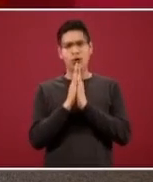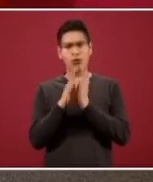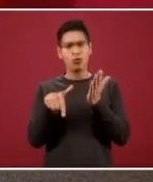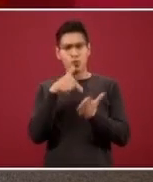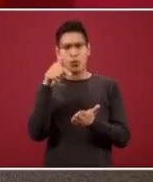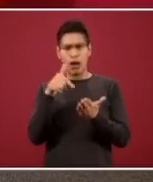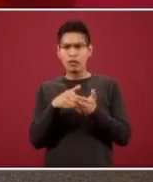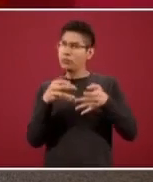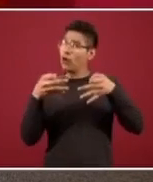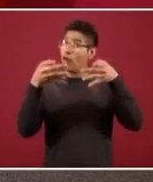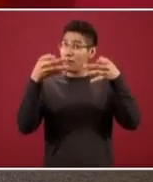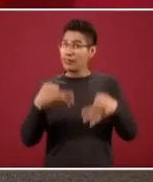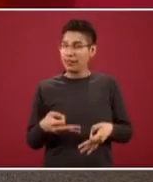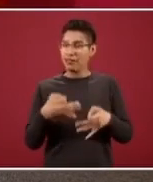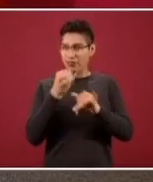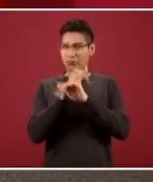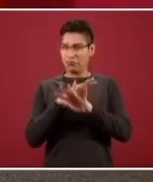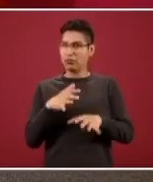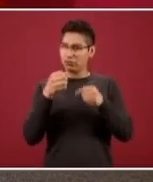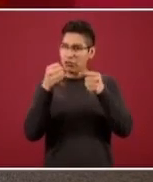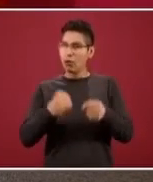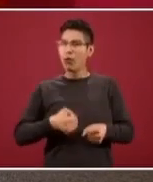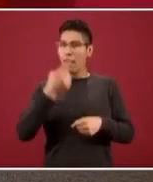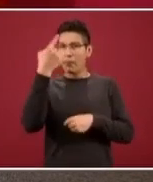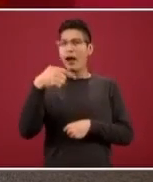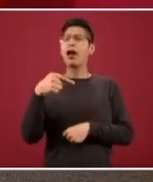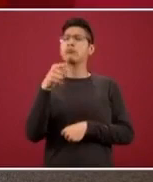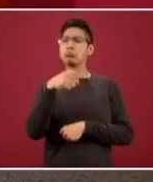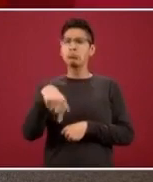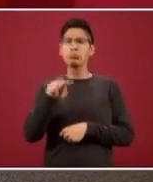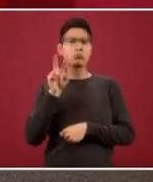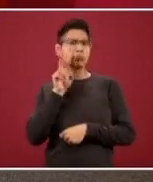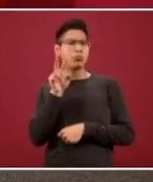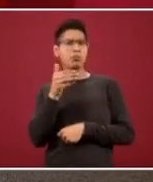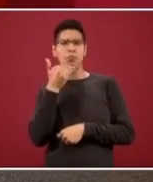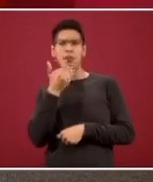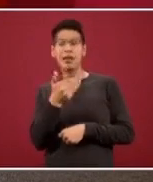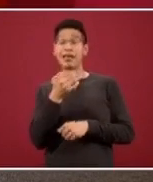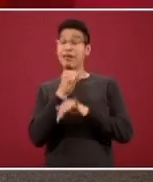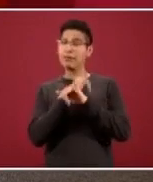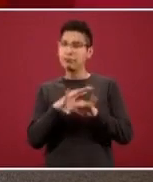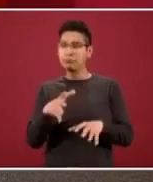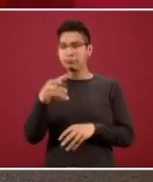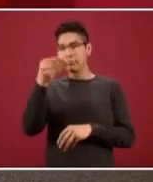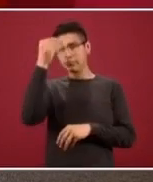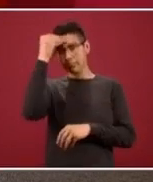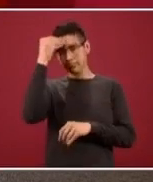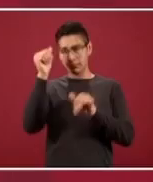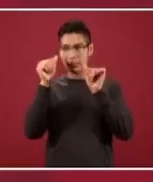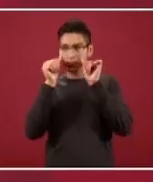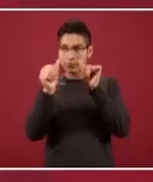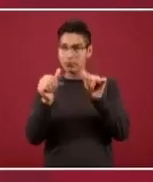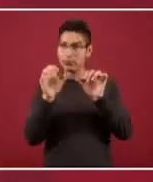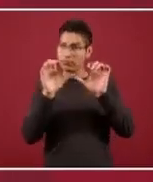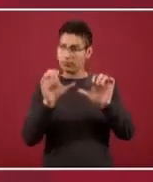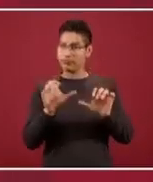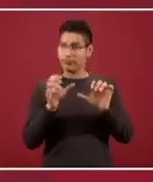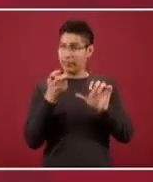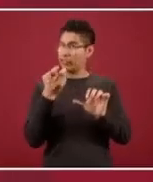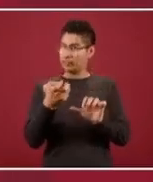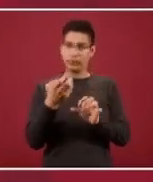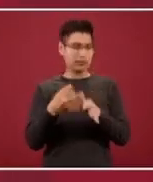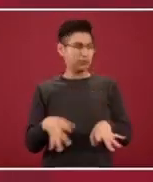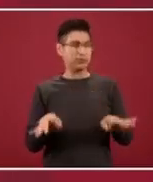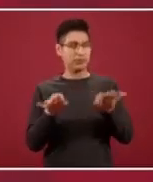para poder estar trabajando con este tema y poder estar bien informados. Esto es, y